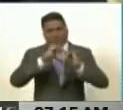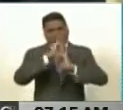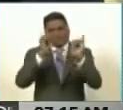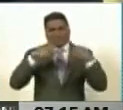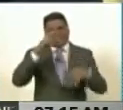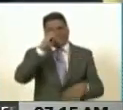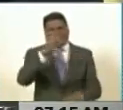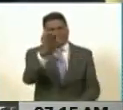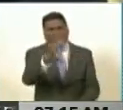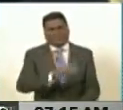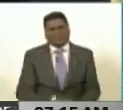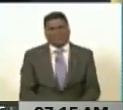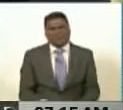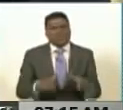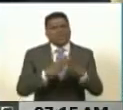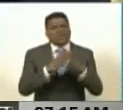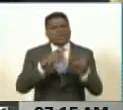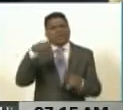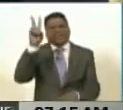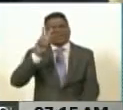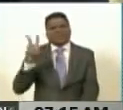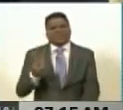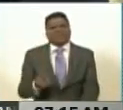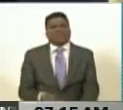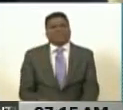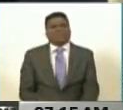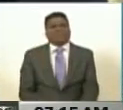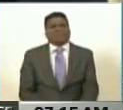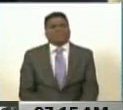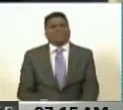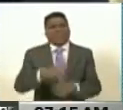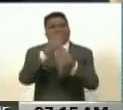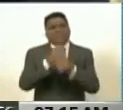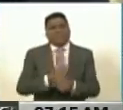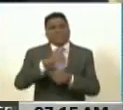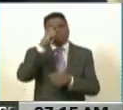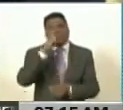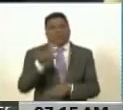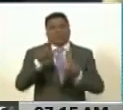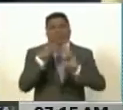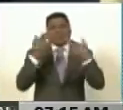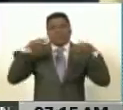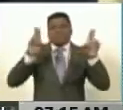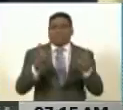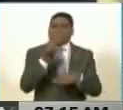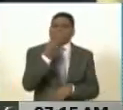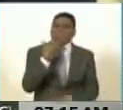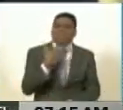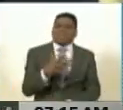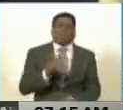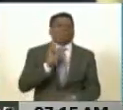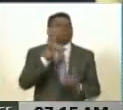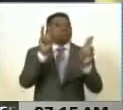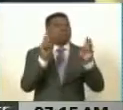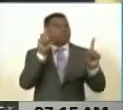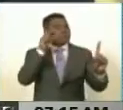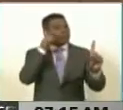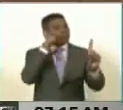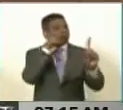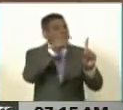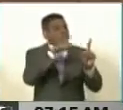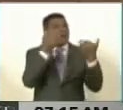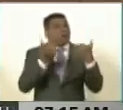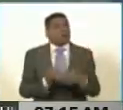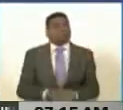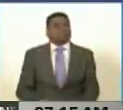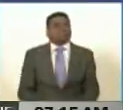también para todos los todo el país, esperando que sea un año de paz, de bien para todos. Tenemos nuevos retos, ¿no?, para este 2017. ¿Por dónde